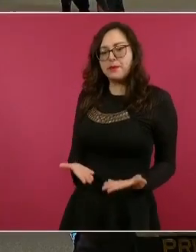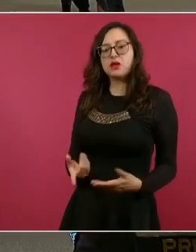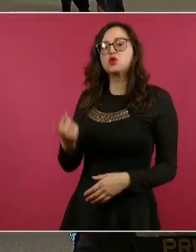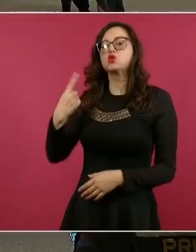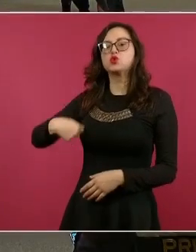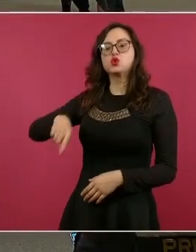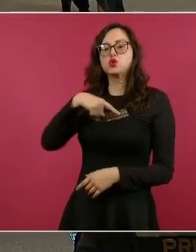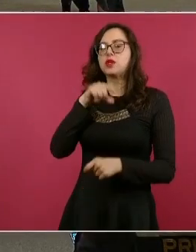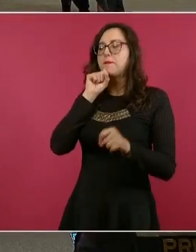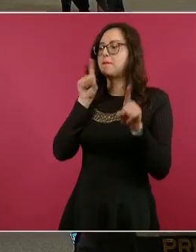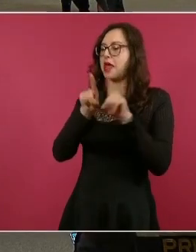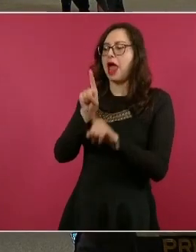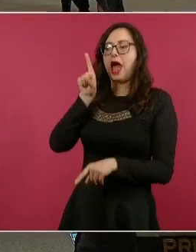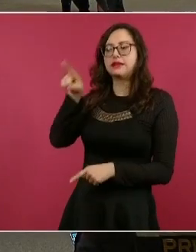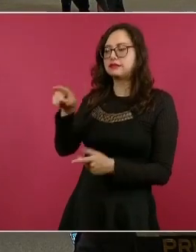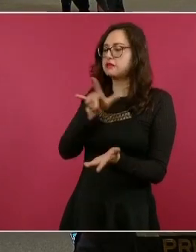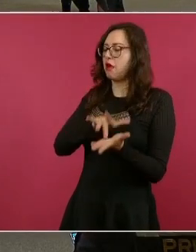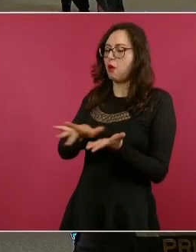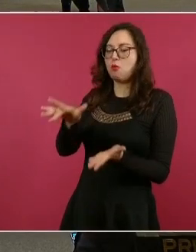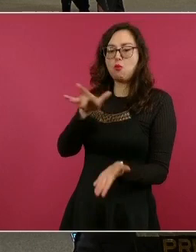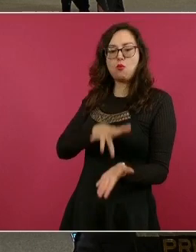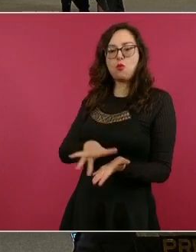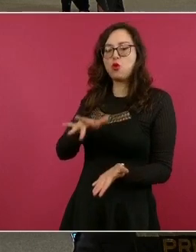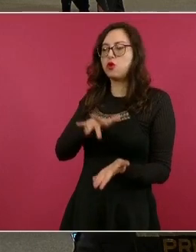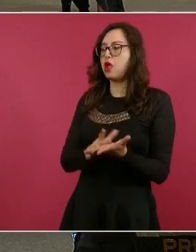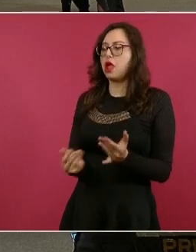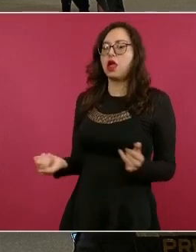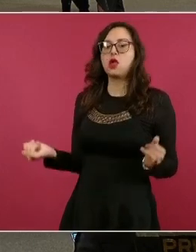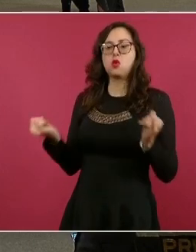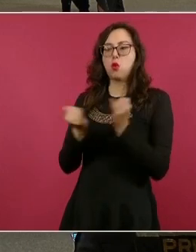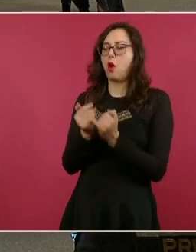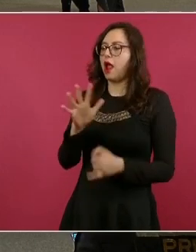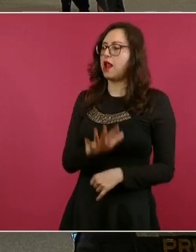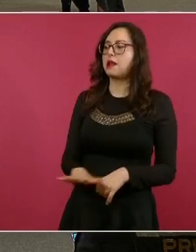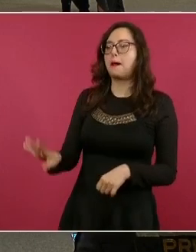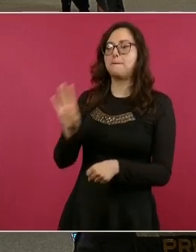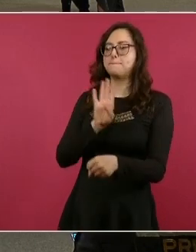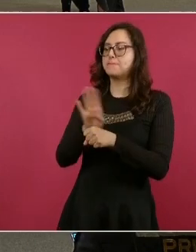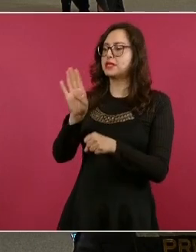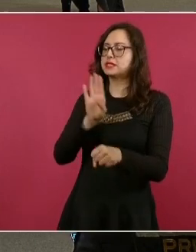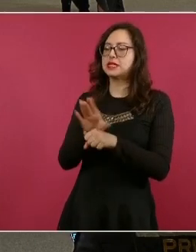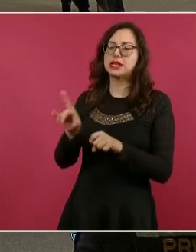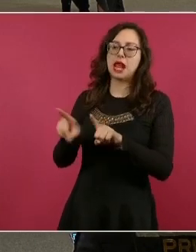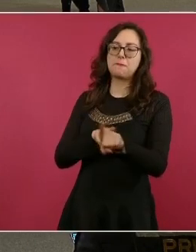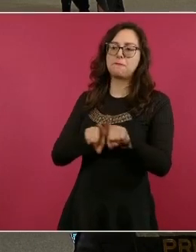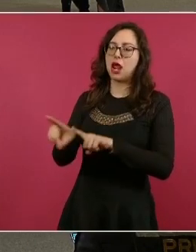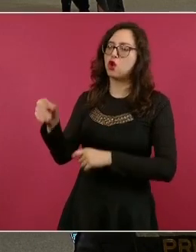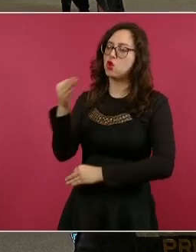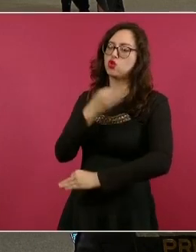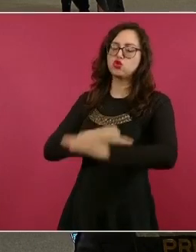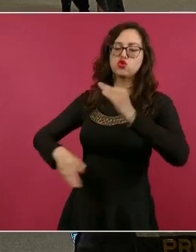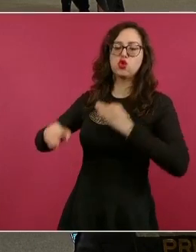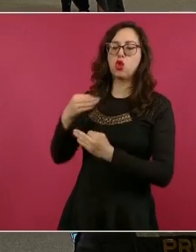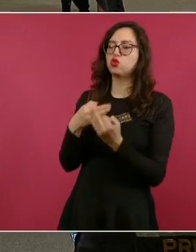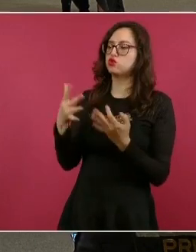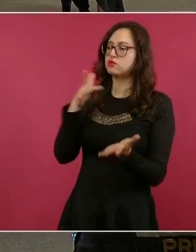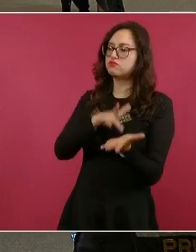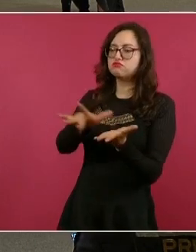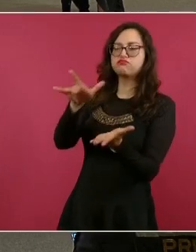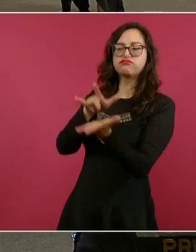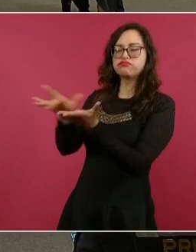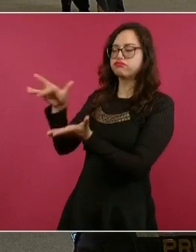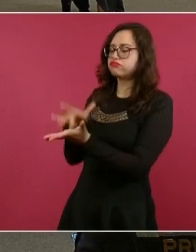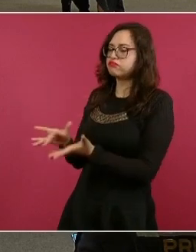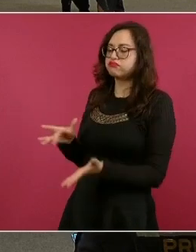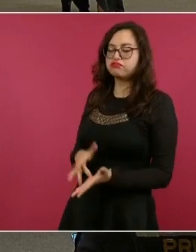apoyo como lo tienen todos los brasileños, nuestros hermanos. Cuando